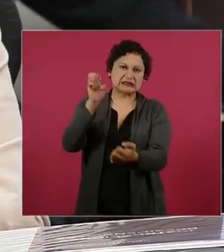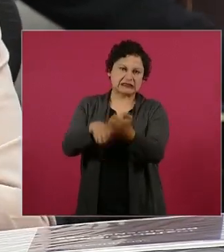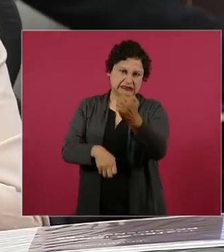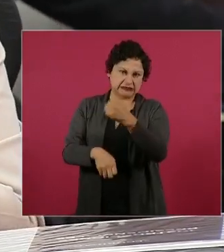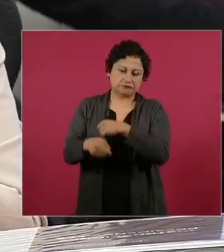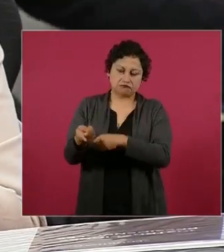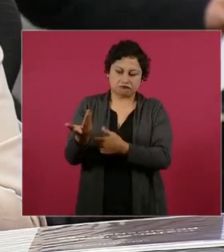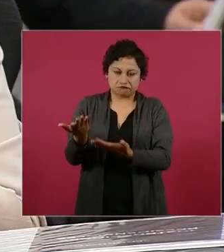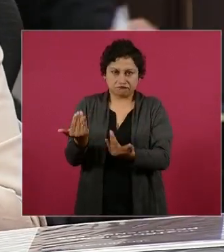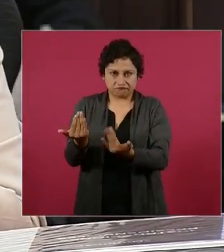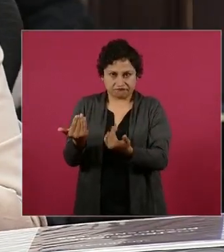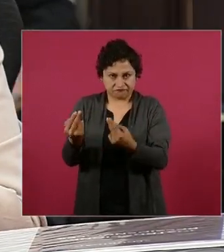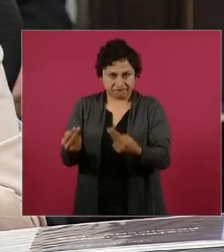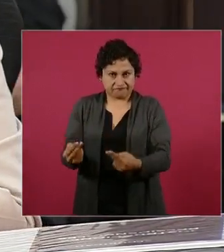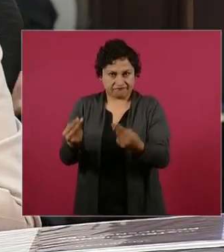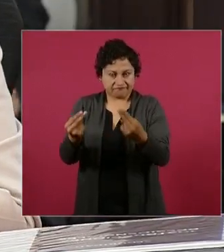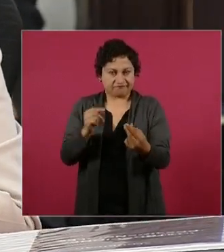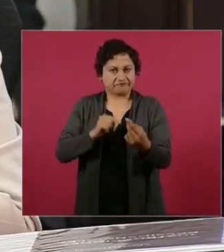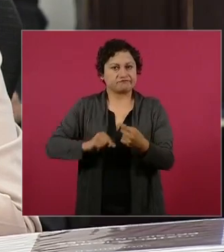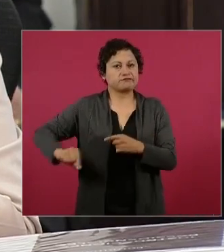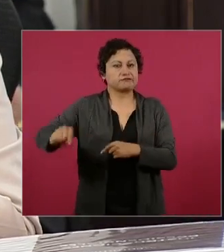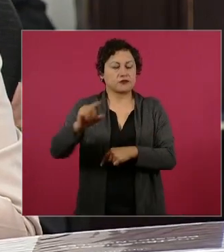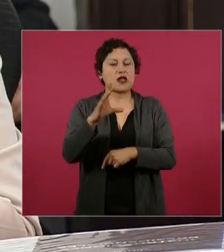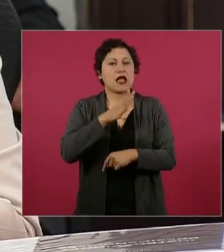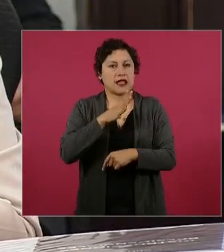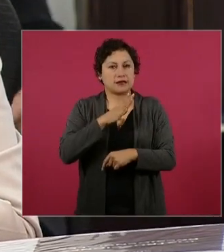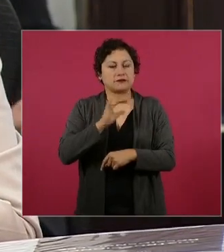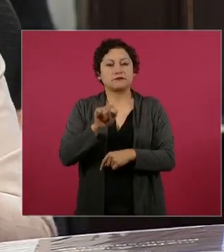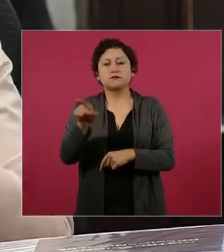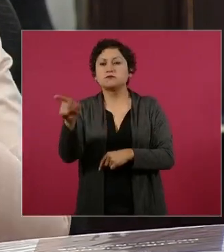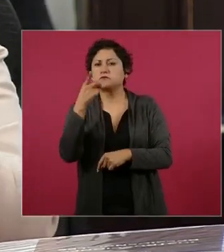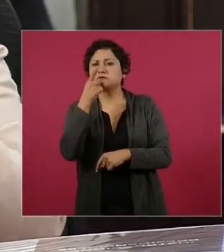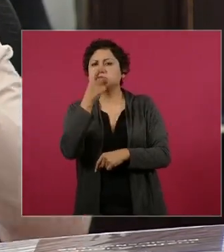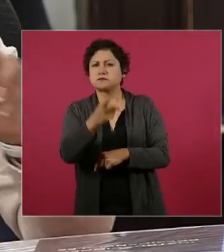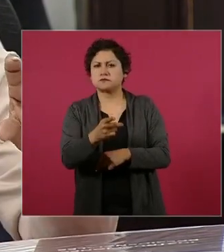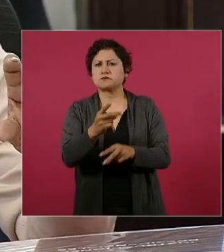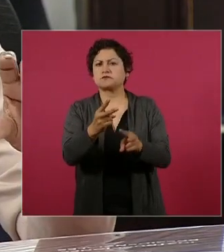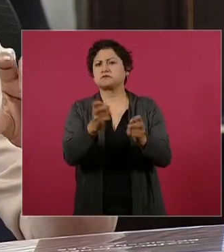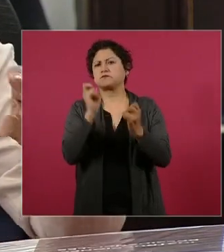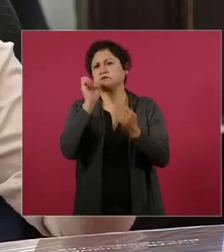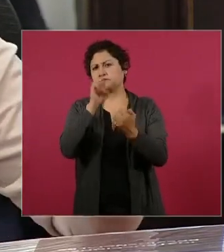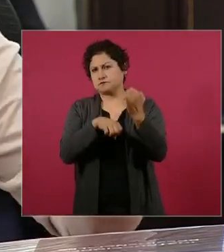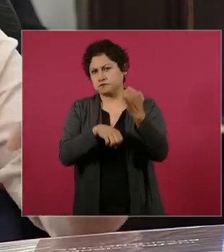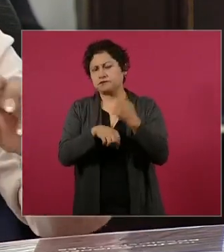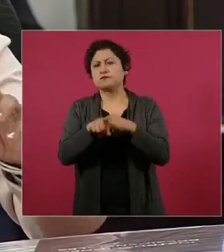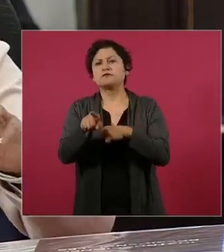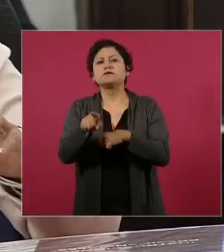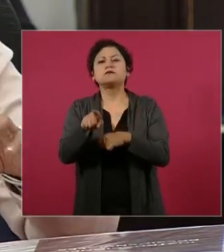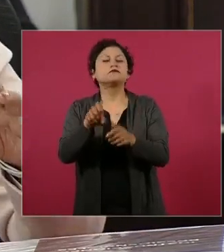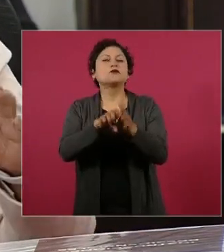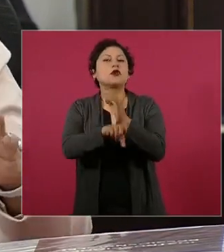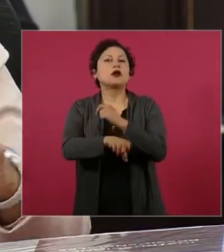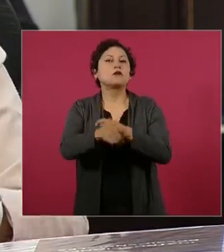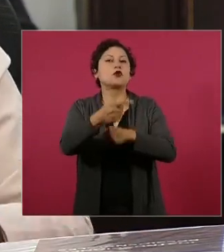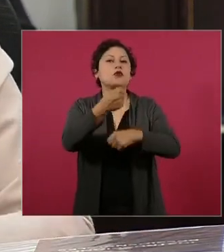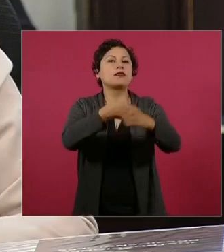se refiere, este intento de extorsión que hicieron a una serie de tiendas